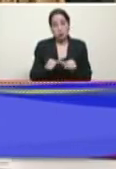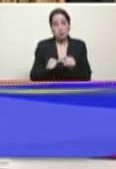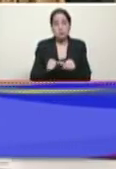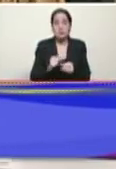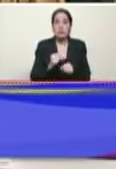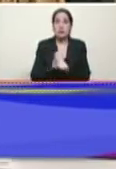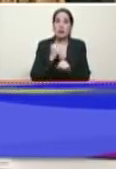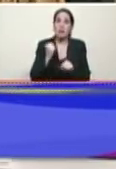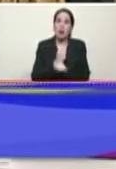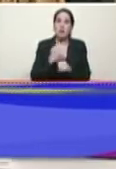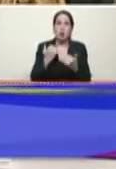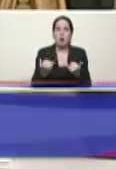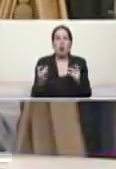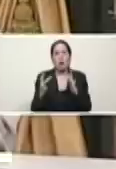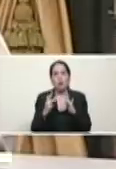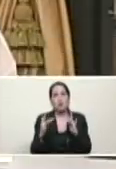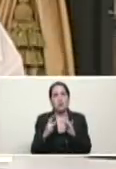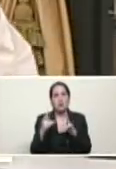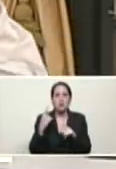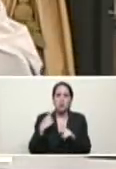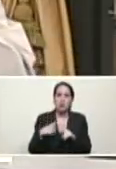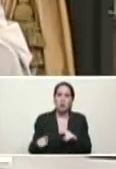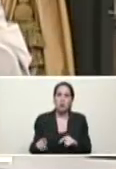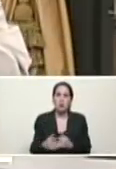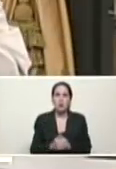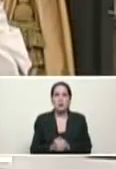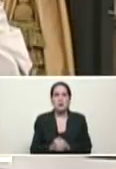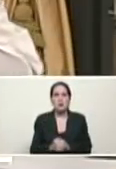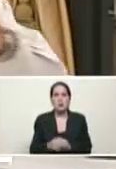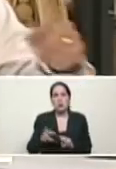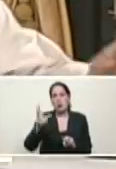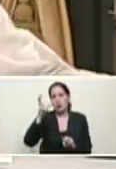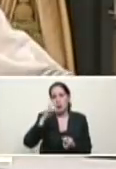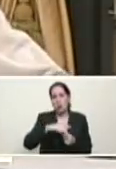Maturín. Vámonos de Maturín. Primero estuvimos en Coro.